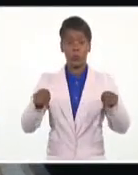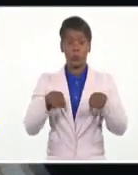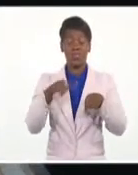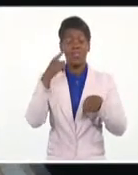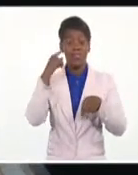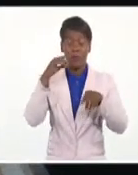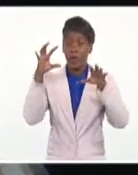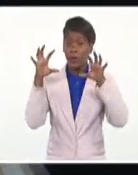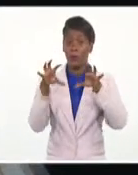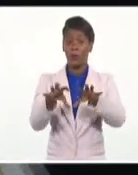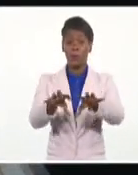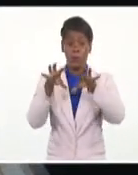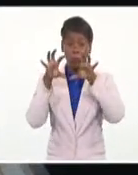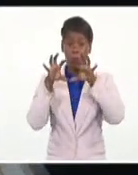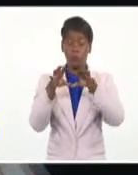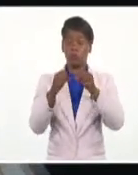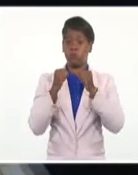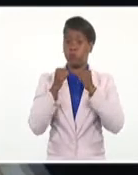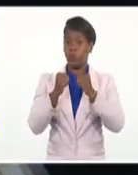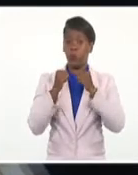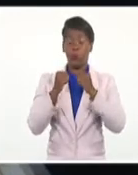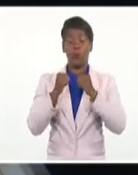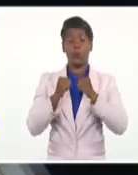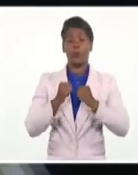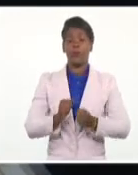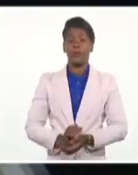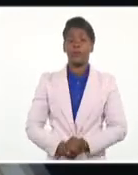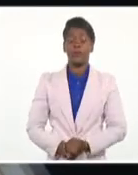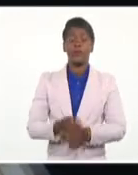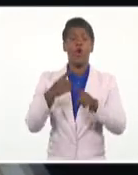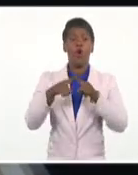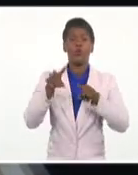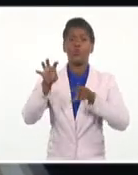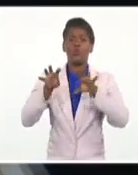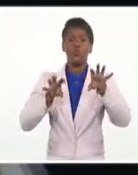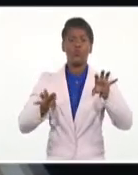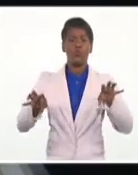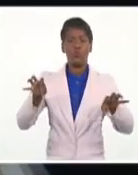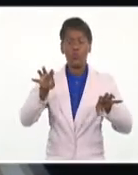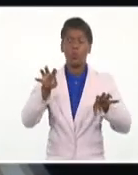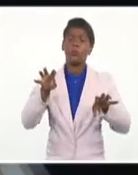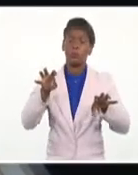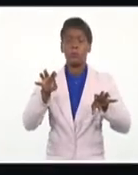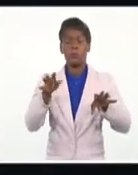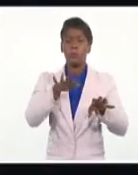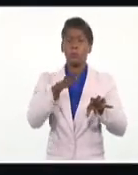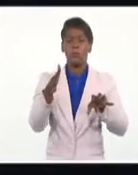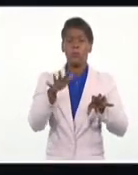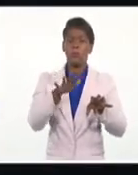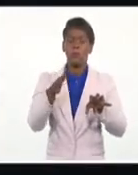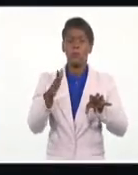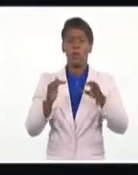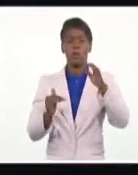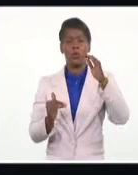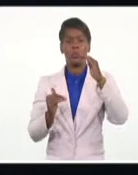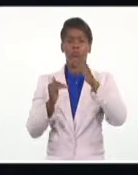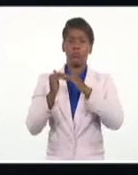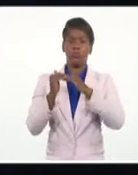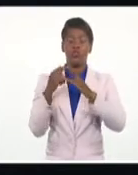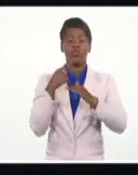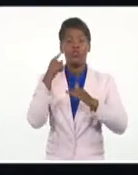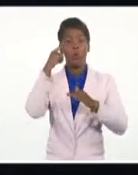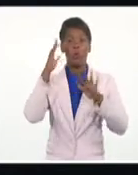gran intensidad. En otros 19 puntos del país, las lluvias sobrepasaron los 200 milímetros. Hubo lugares donde esperábamos